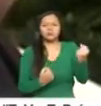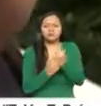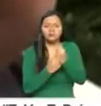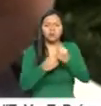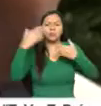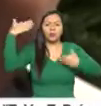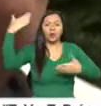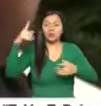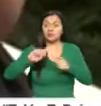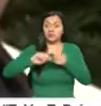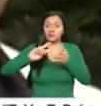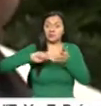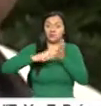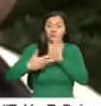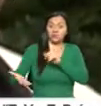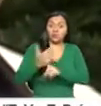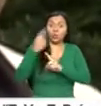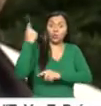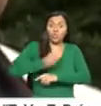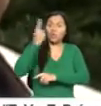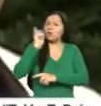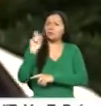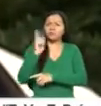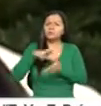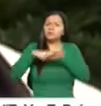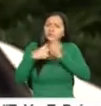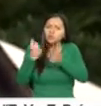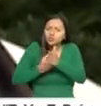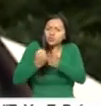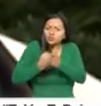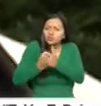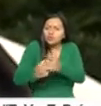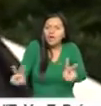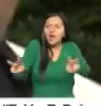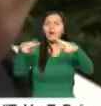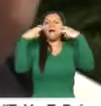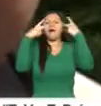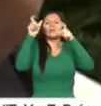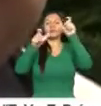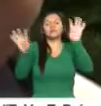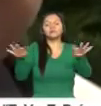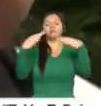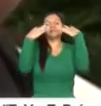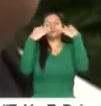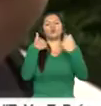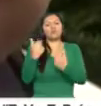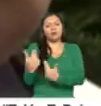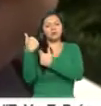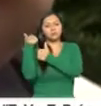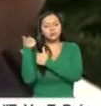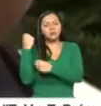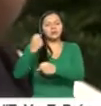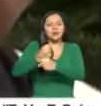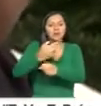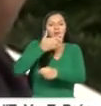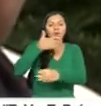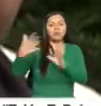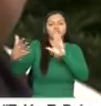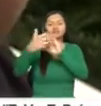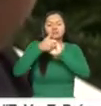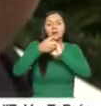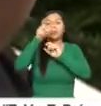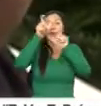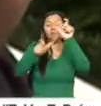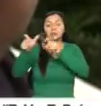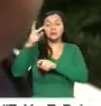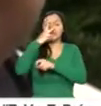día, sino se consigue después de muchos años de trabajo y de responsabilidad y de determinación, donde el pueblo ha